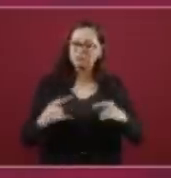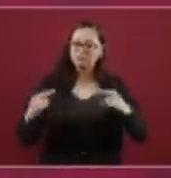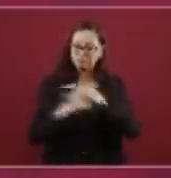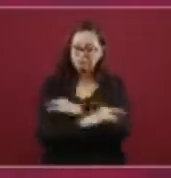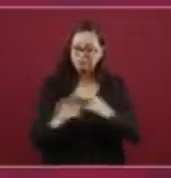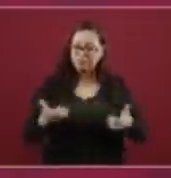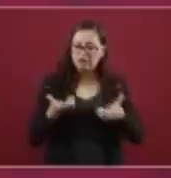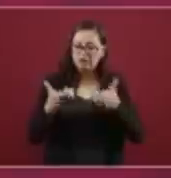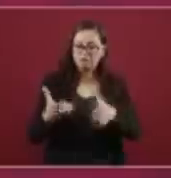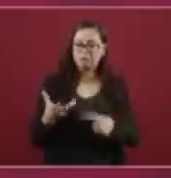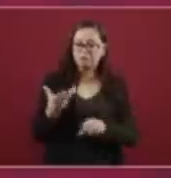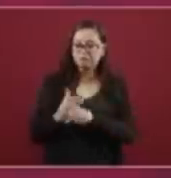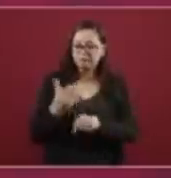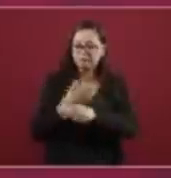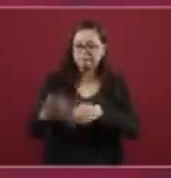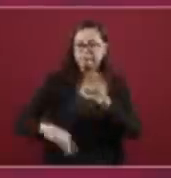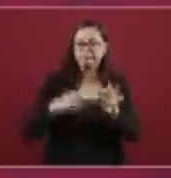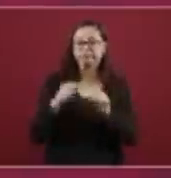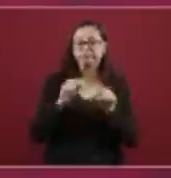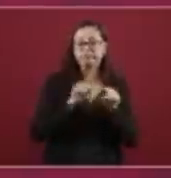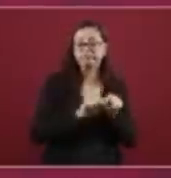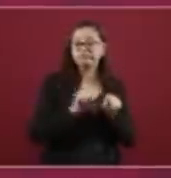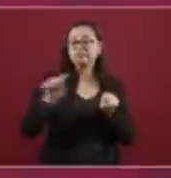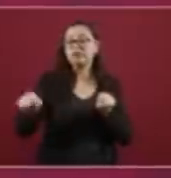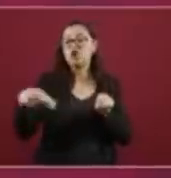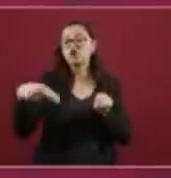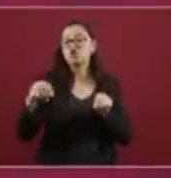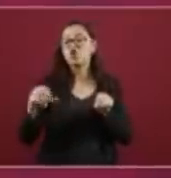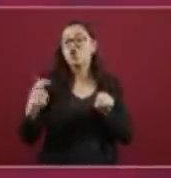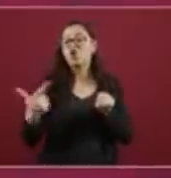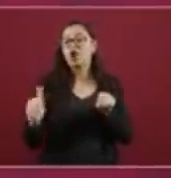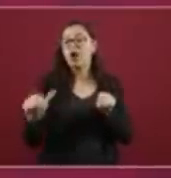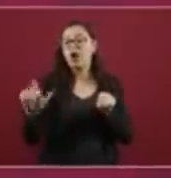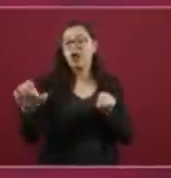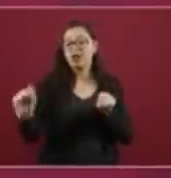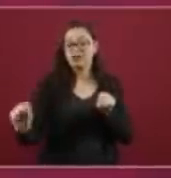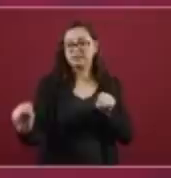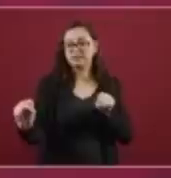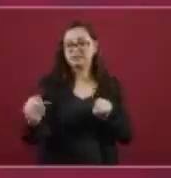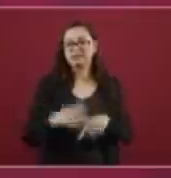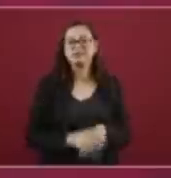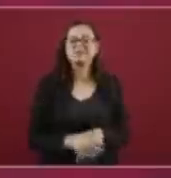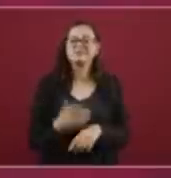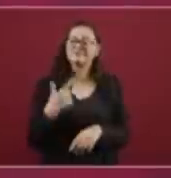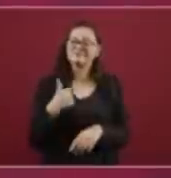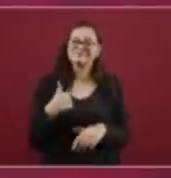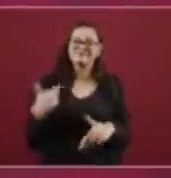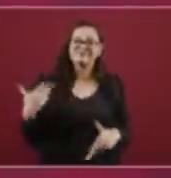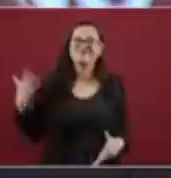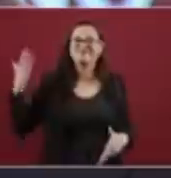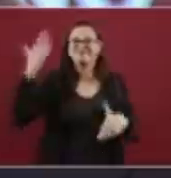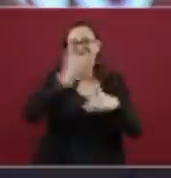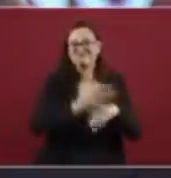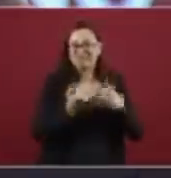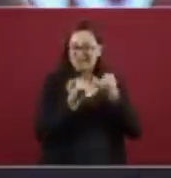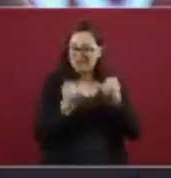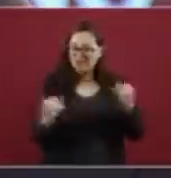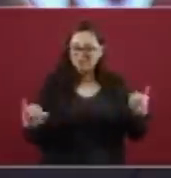hasta Nogales. ¿Sí? No voy a ir a inaugurarla porque